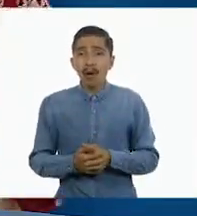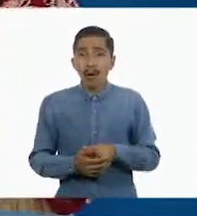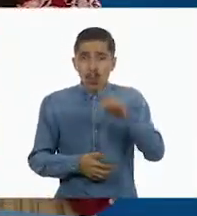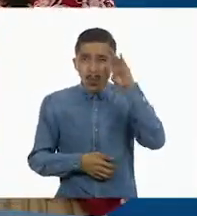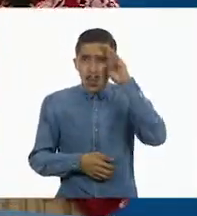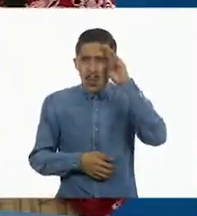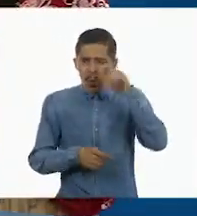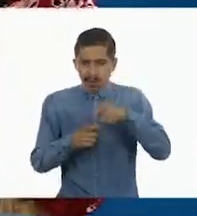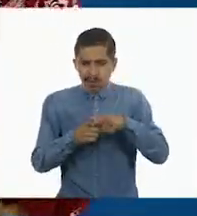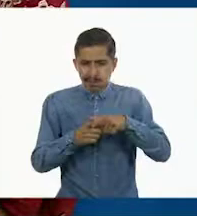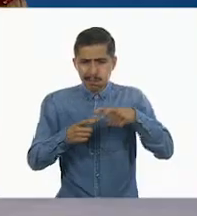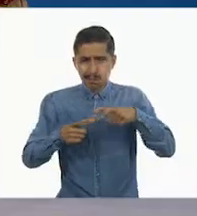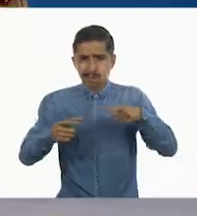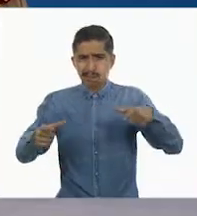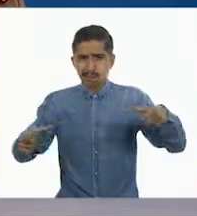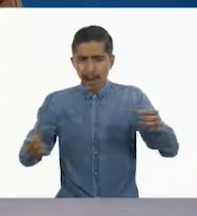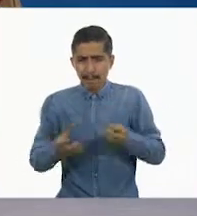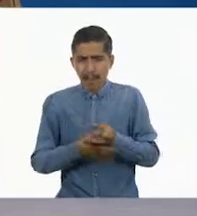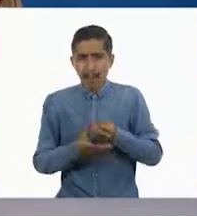crecido la población.